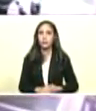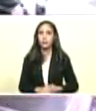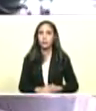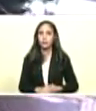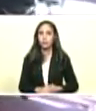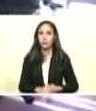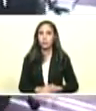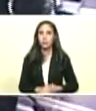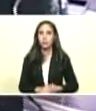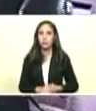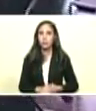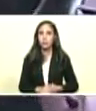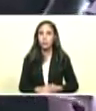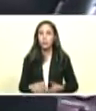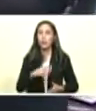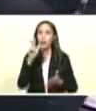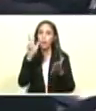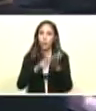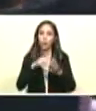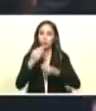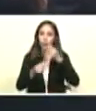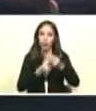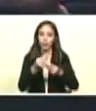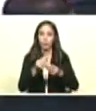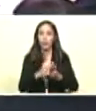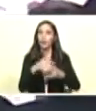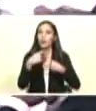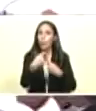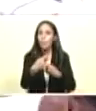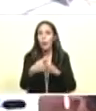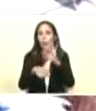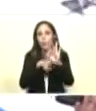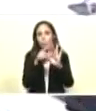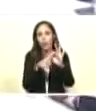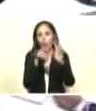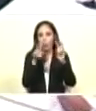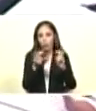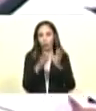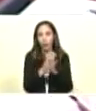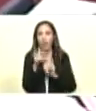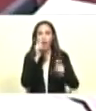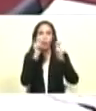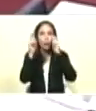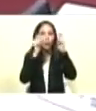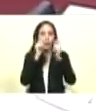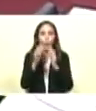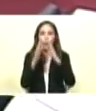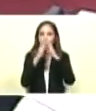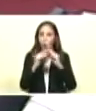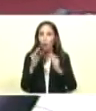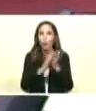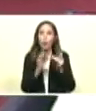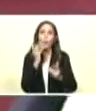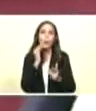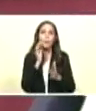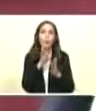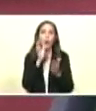preste. Aprobado, autorizado el cobro de los servicios turísticos en Los Roques, por